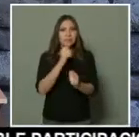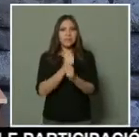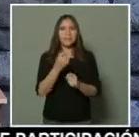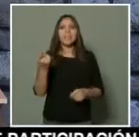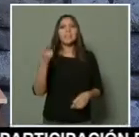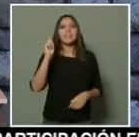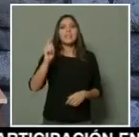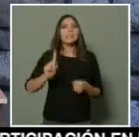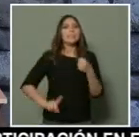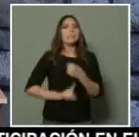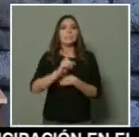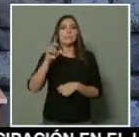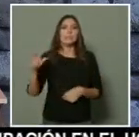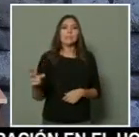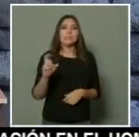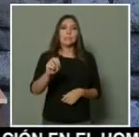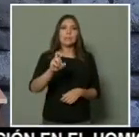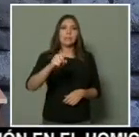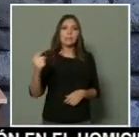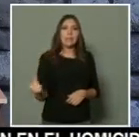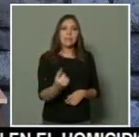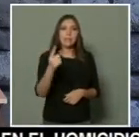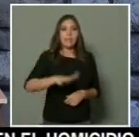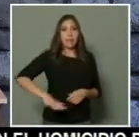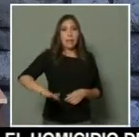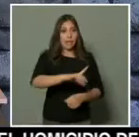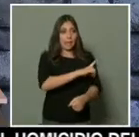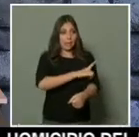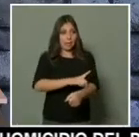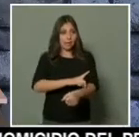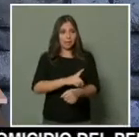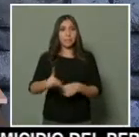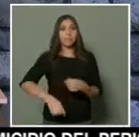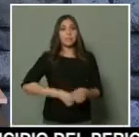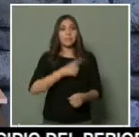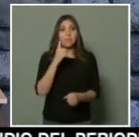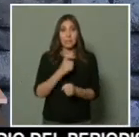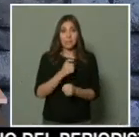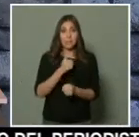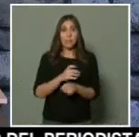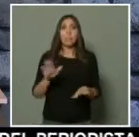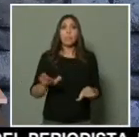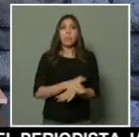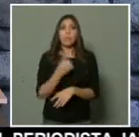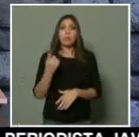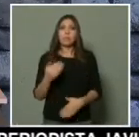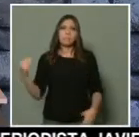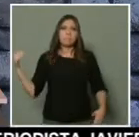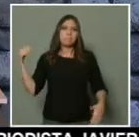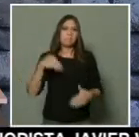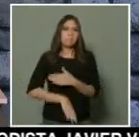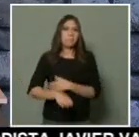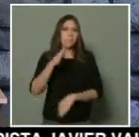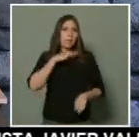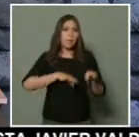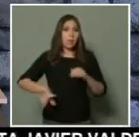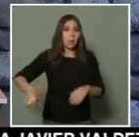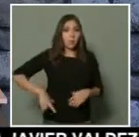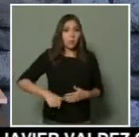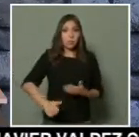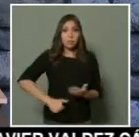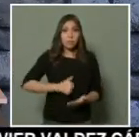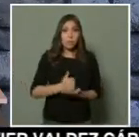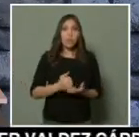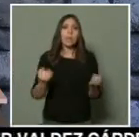Juntos Haremos Historia, Eduardo Santillán Pérez, señaló que en Coajimalpa y Álvaro Obregón la inseguridad ha incrementado. Por